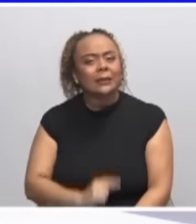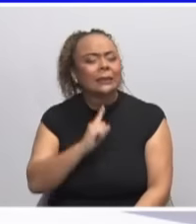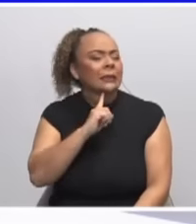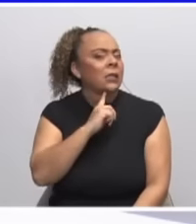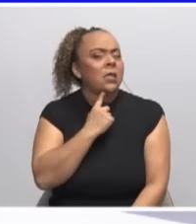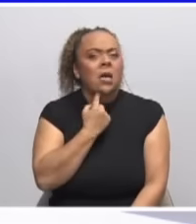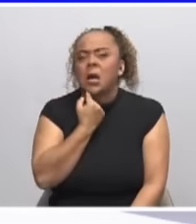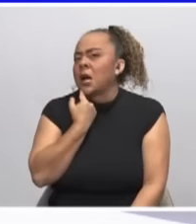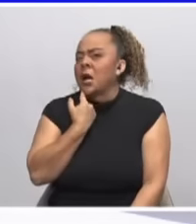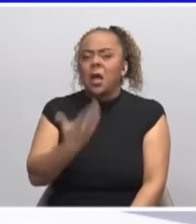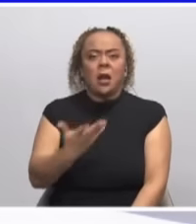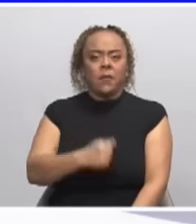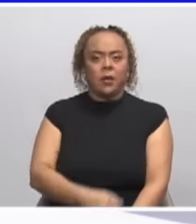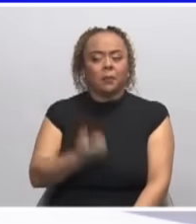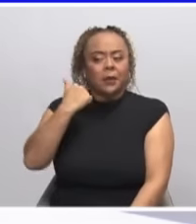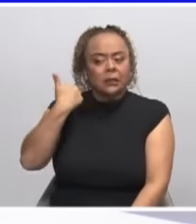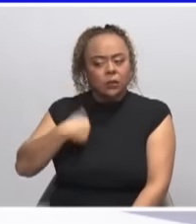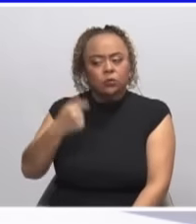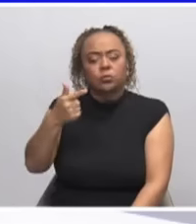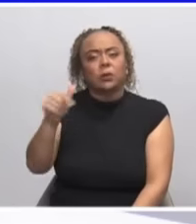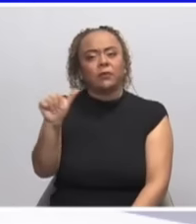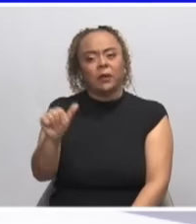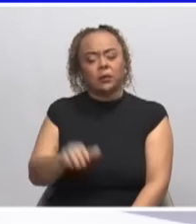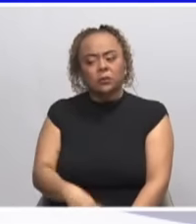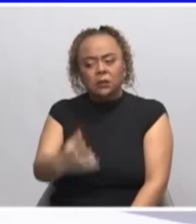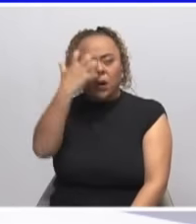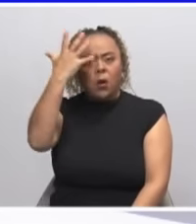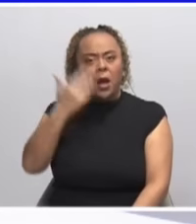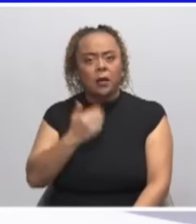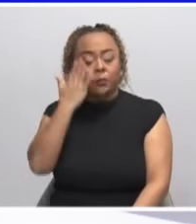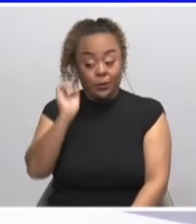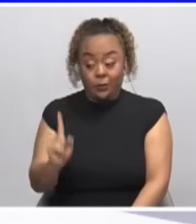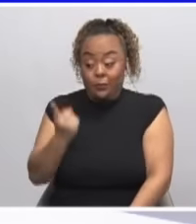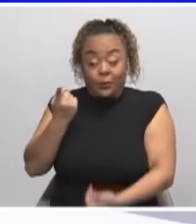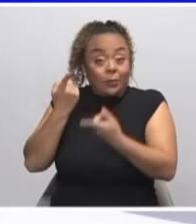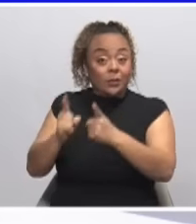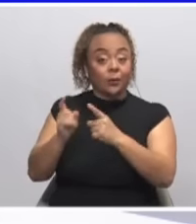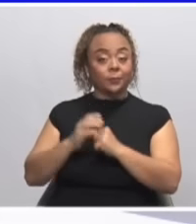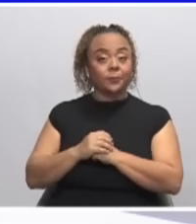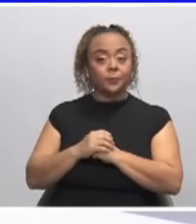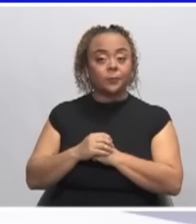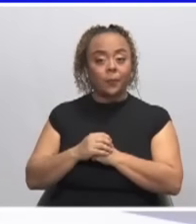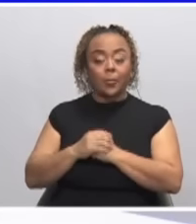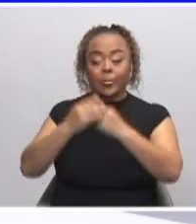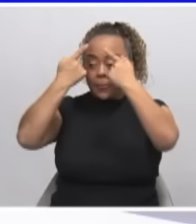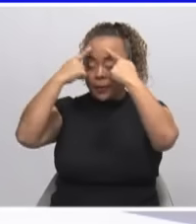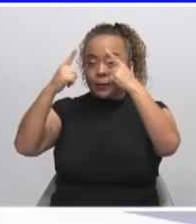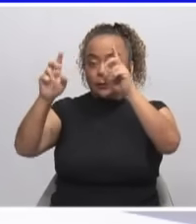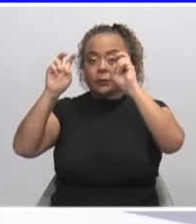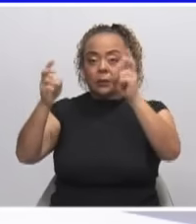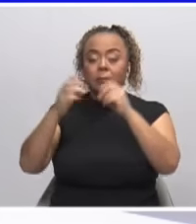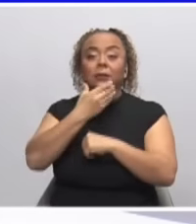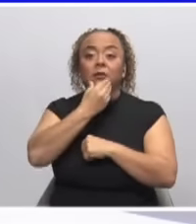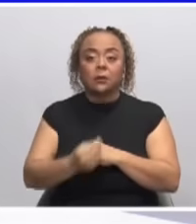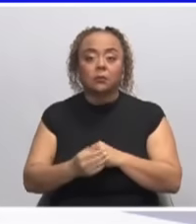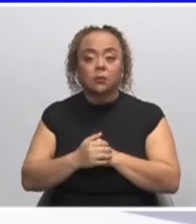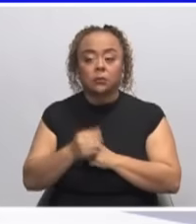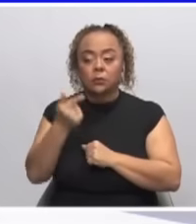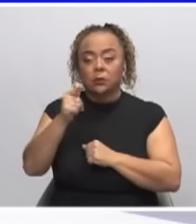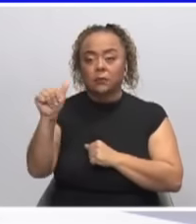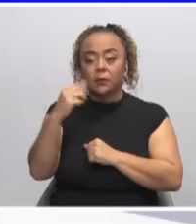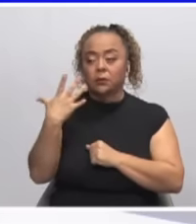grave para que el señor Gustavo Alfaro se haya enojado porque aquí lo único que pasó es el famoso tema de diciembre donde Gustavo